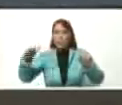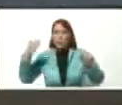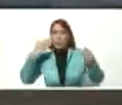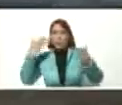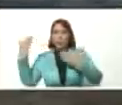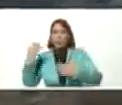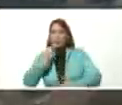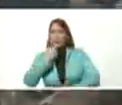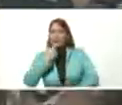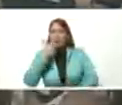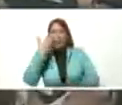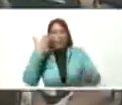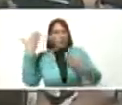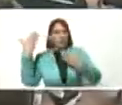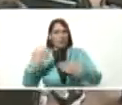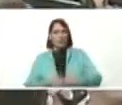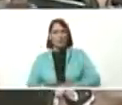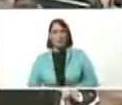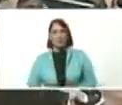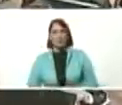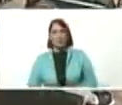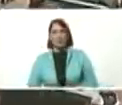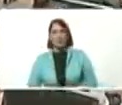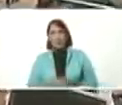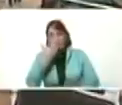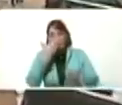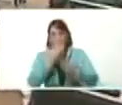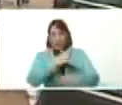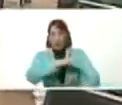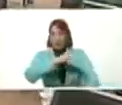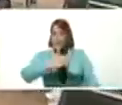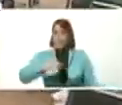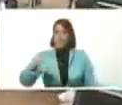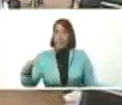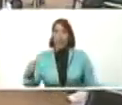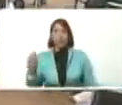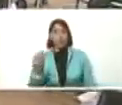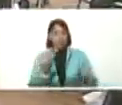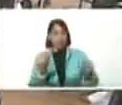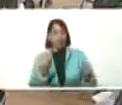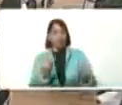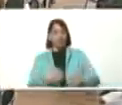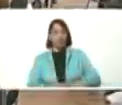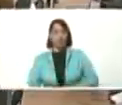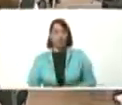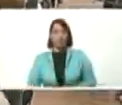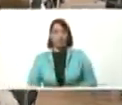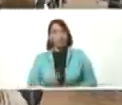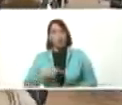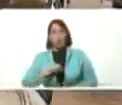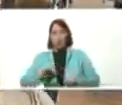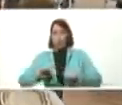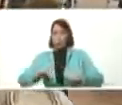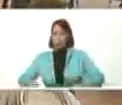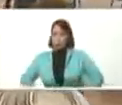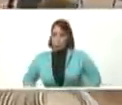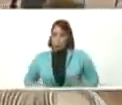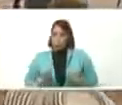Una belleza. Frente al mar Caribe, de verdad. A nosotros nos mueve un gran